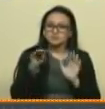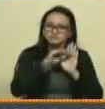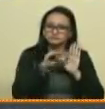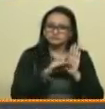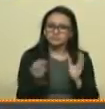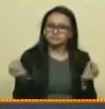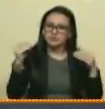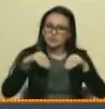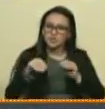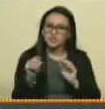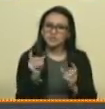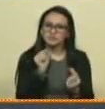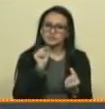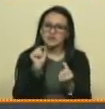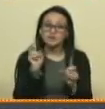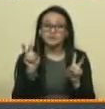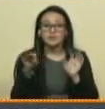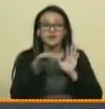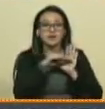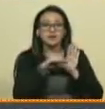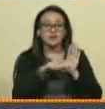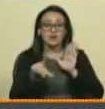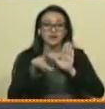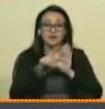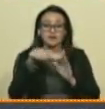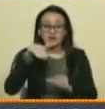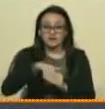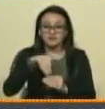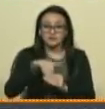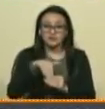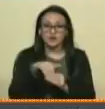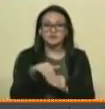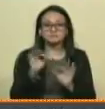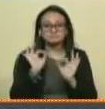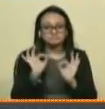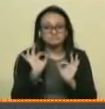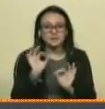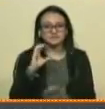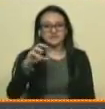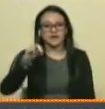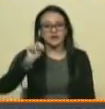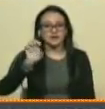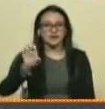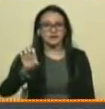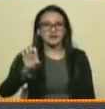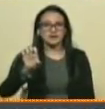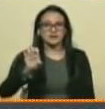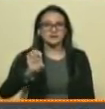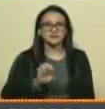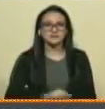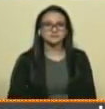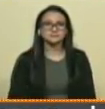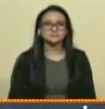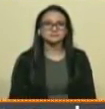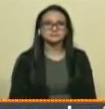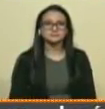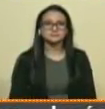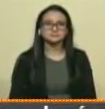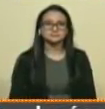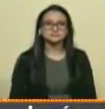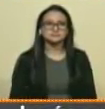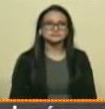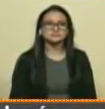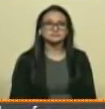tenían que ver con el tema electoral, con el Consejo Nacional Electoral específicamente, Entonces, una de